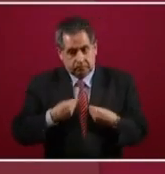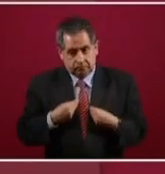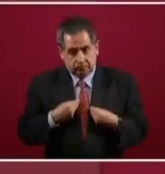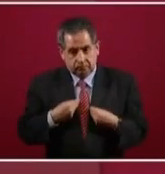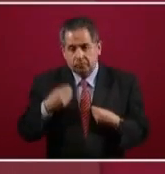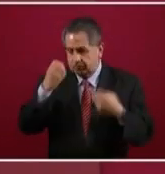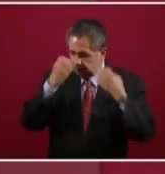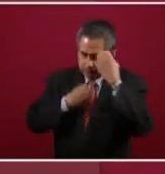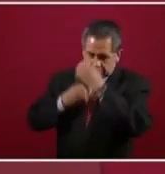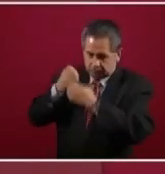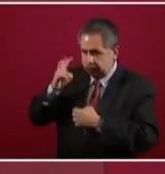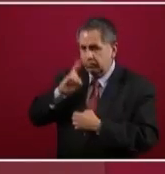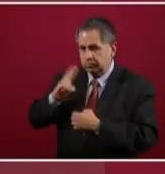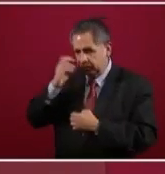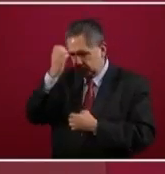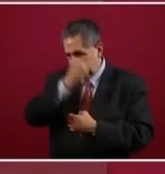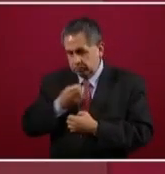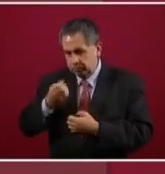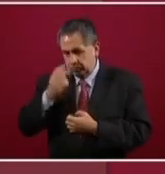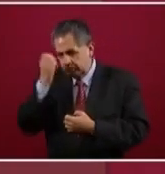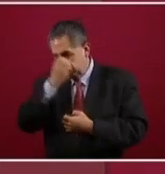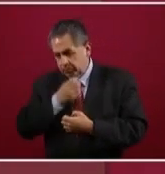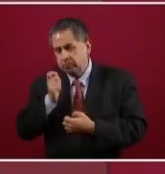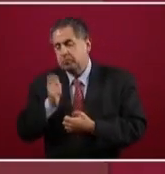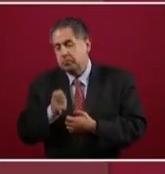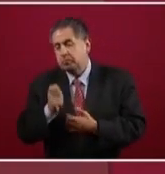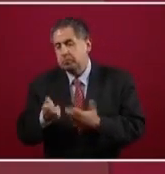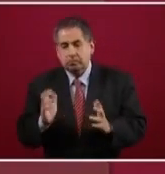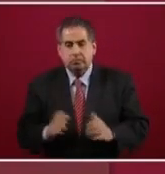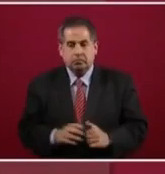va a analizar, se va a revisar.